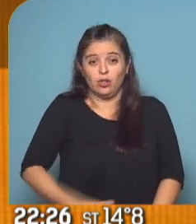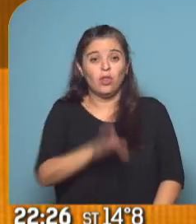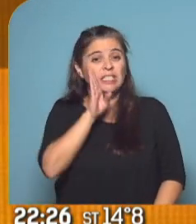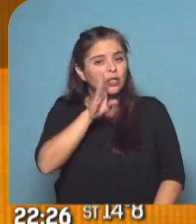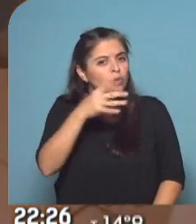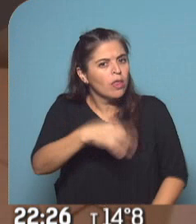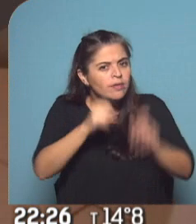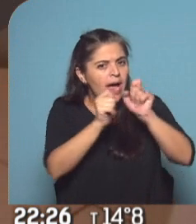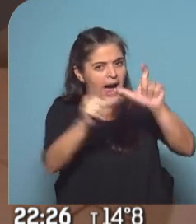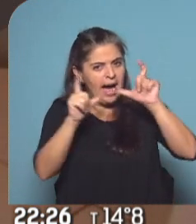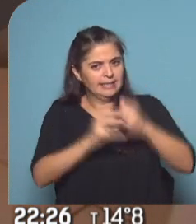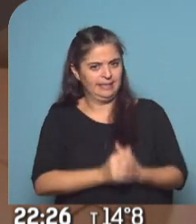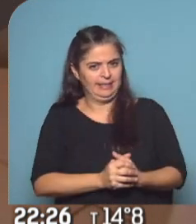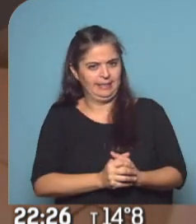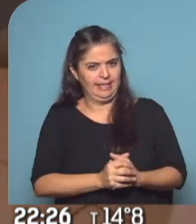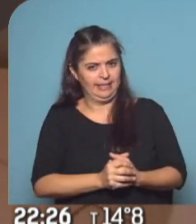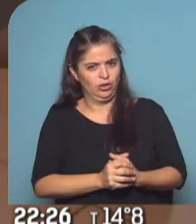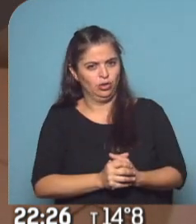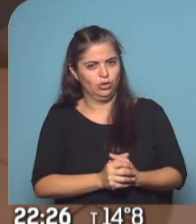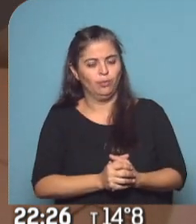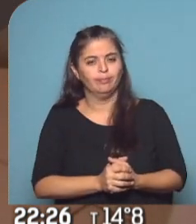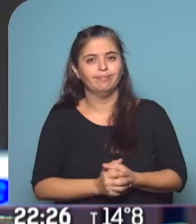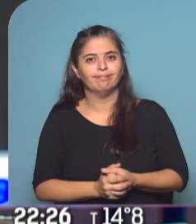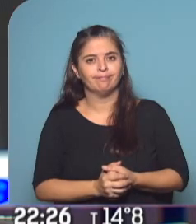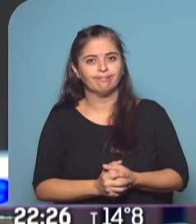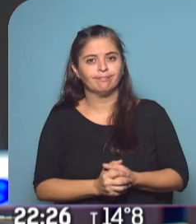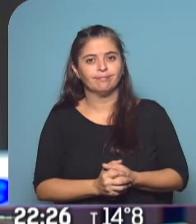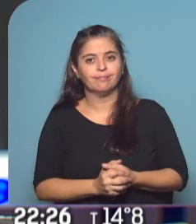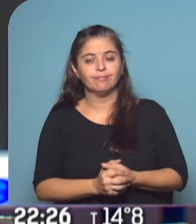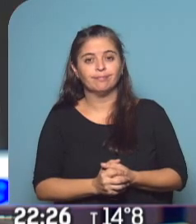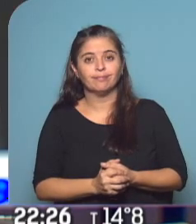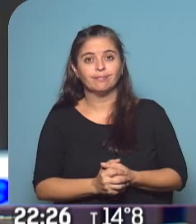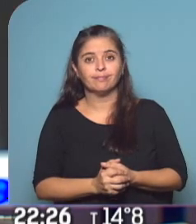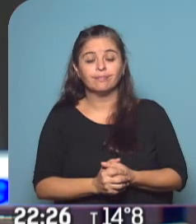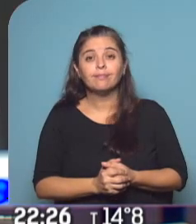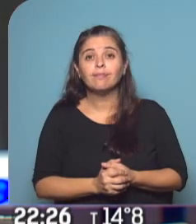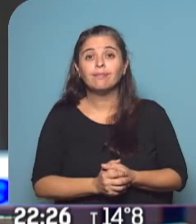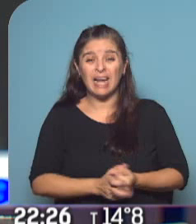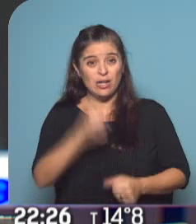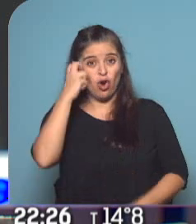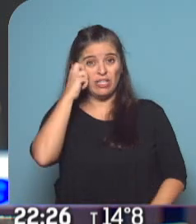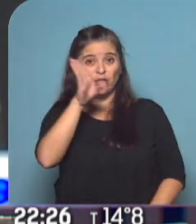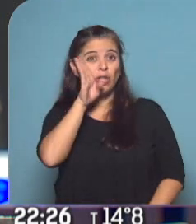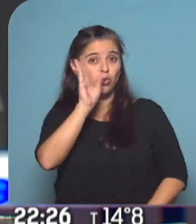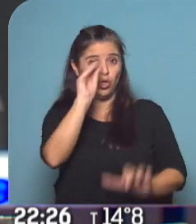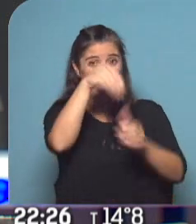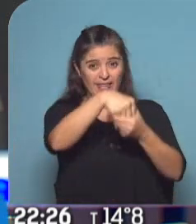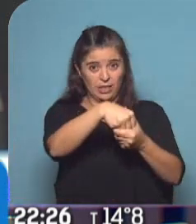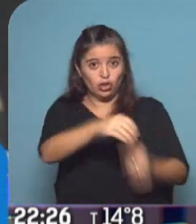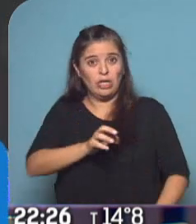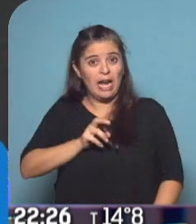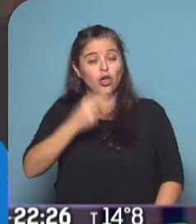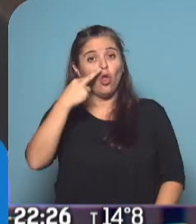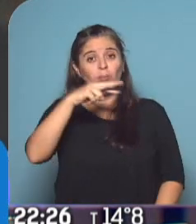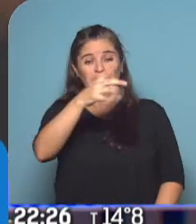se refería a otros efectos en realidad el congreso de eeuu había emitido en 2012